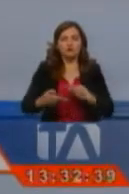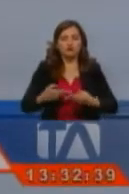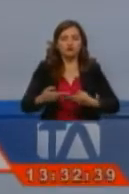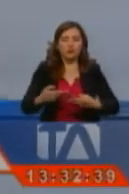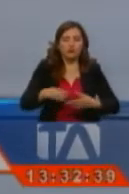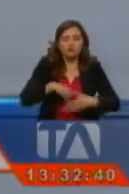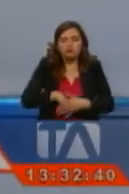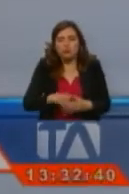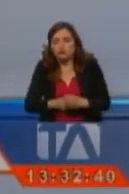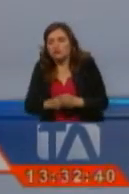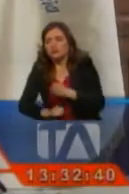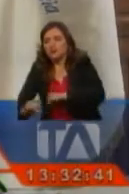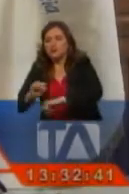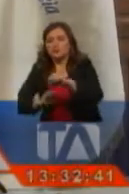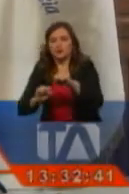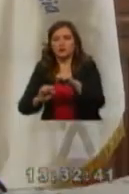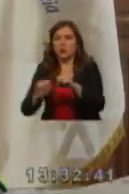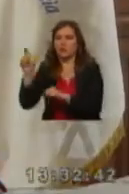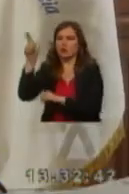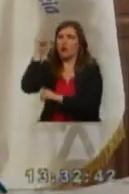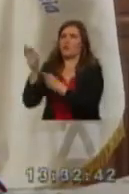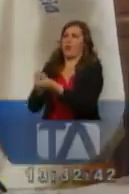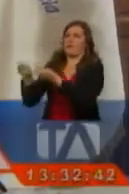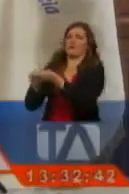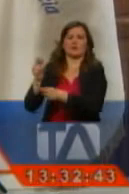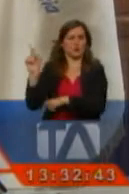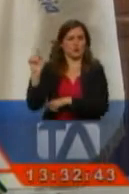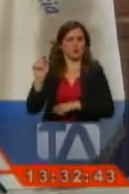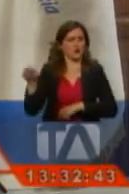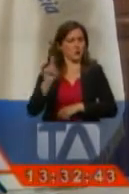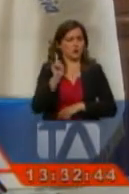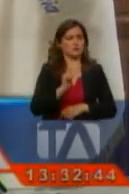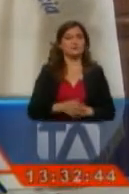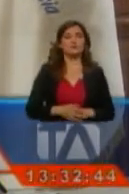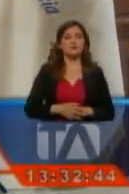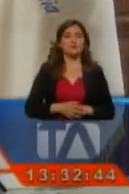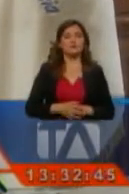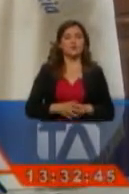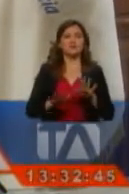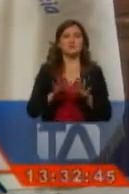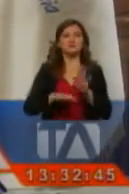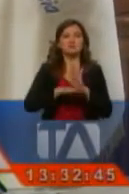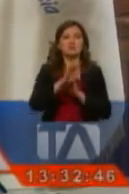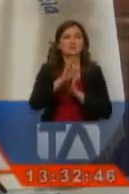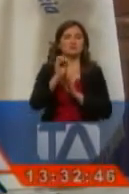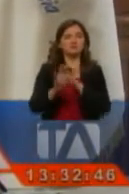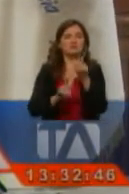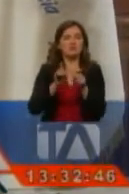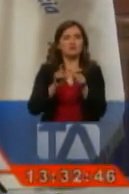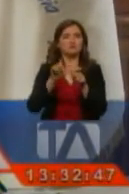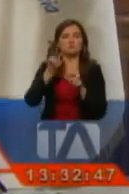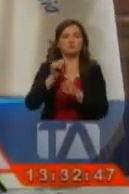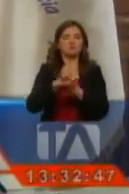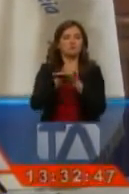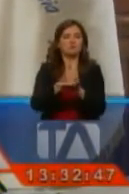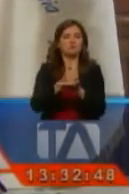cuidado, no tiene nada que ver lo uno con lo otro. Y yo estoy convencido que no se beneficiarán más de 600 personas. ¿Por qué? Porque el momento en que